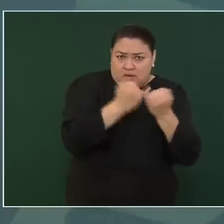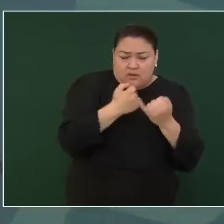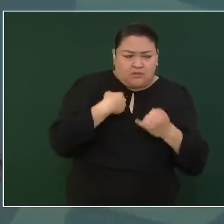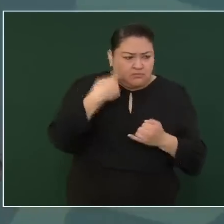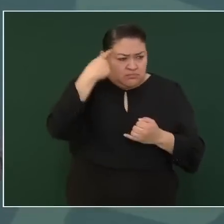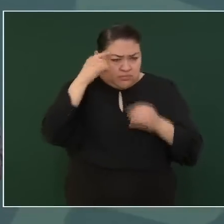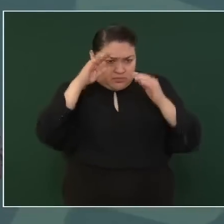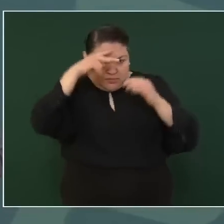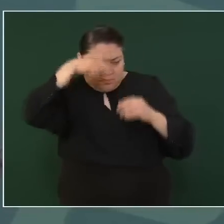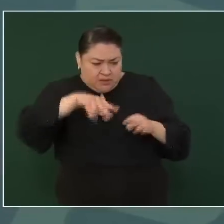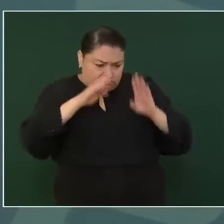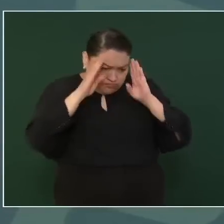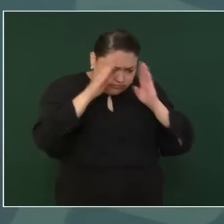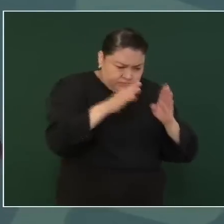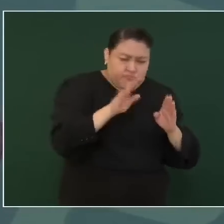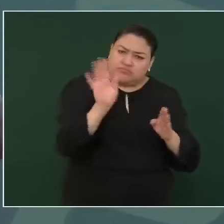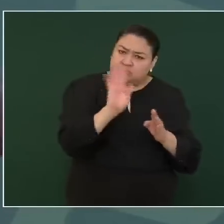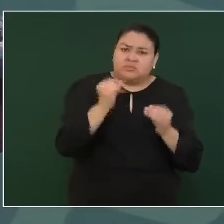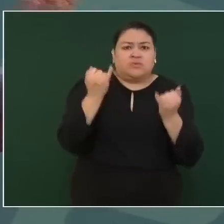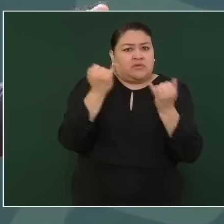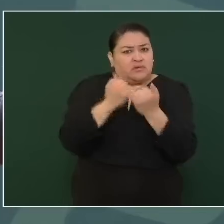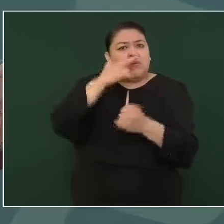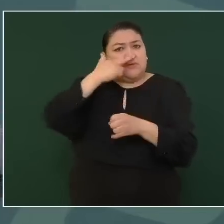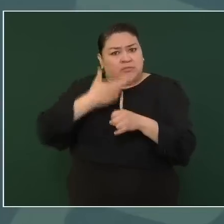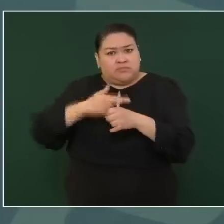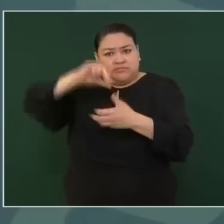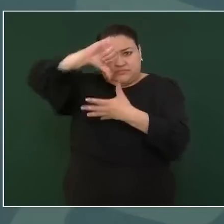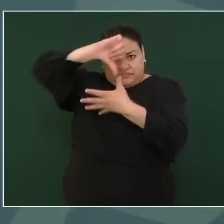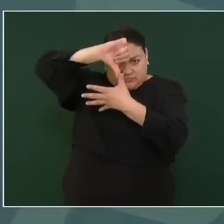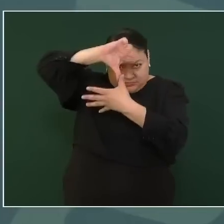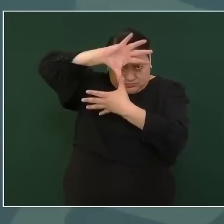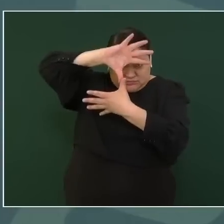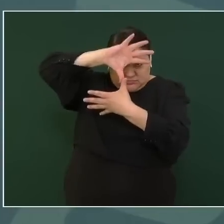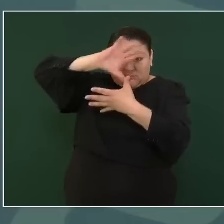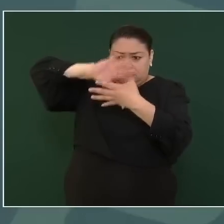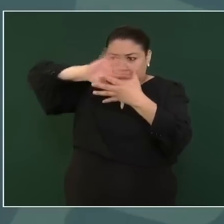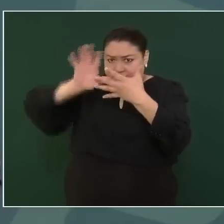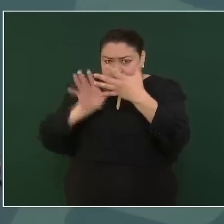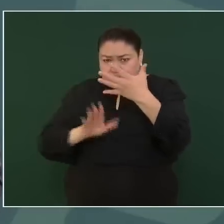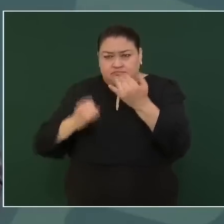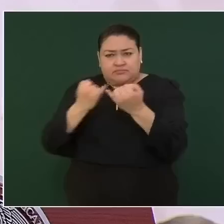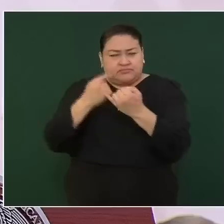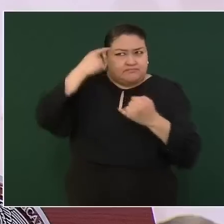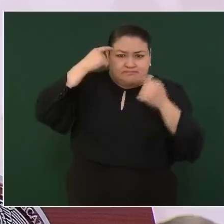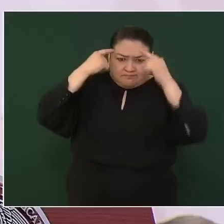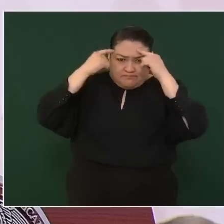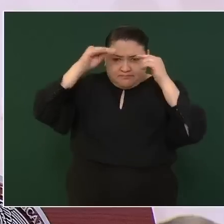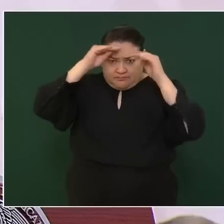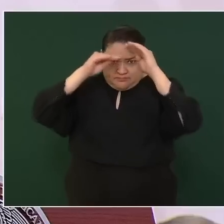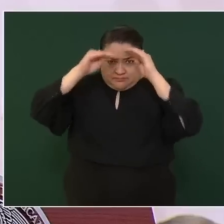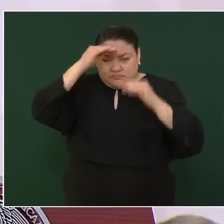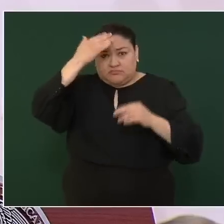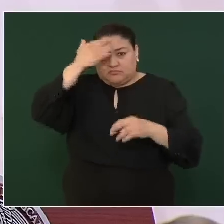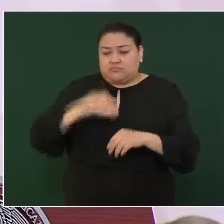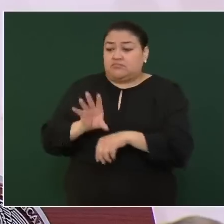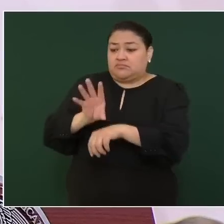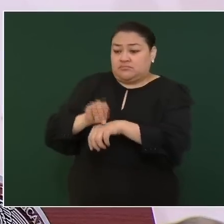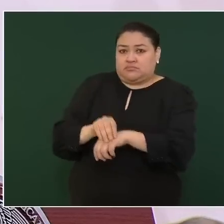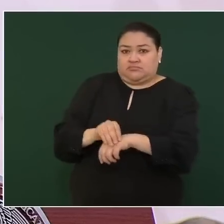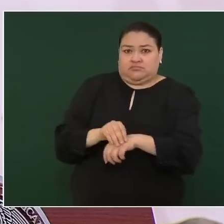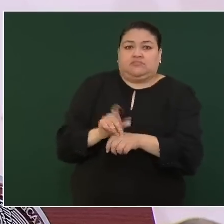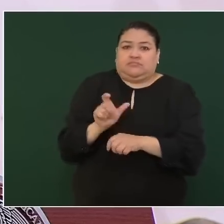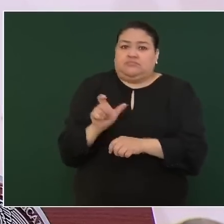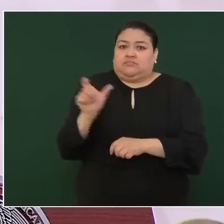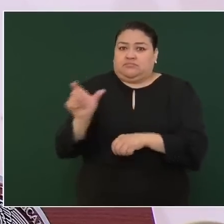lo que a México le compete, sino también a otros países. Entonces, cifra de ampliación de visas H2B,